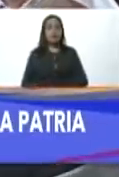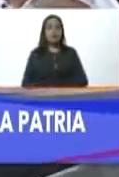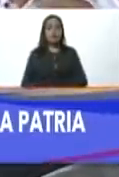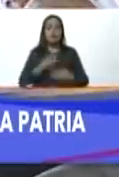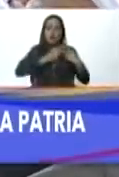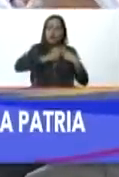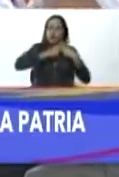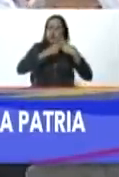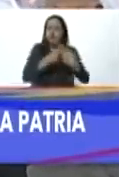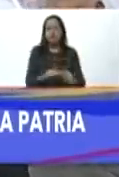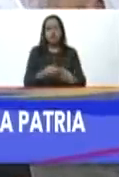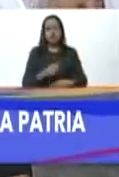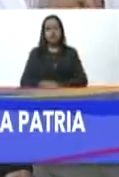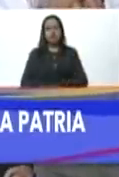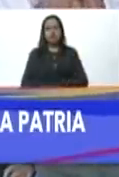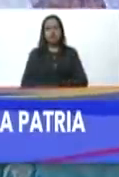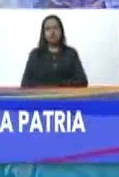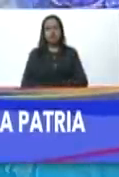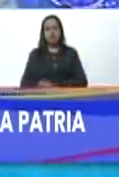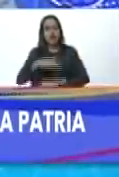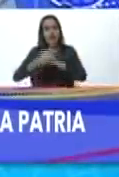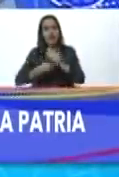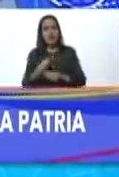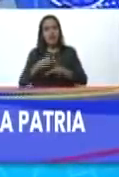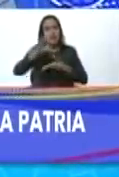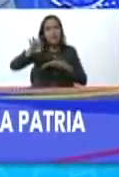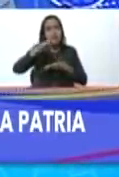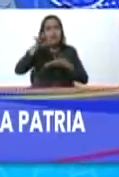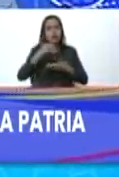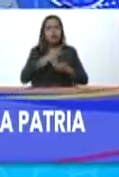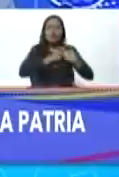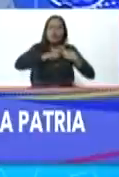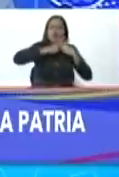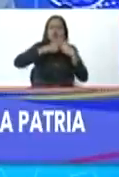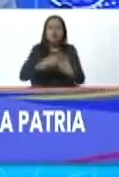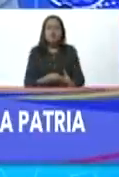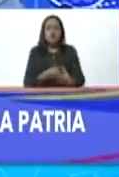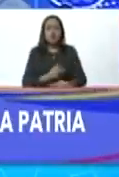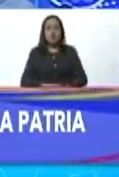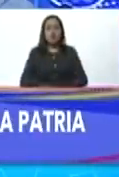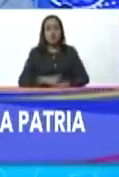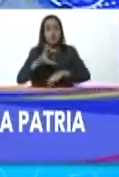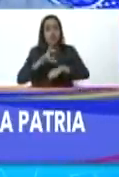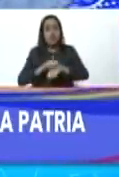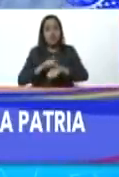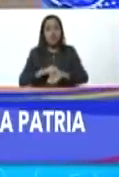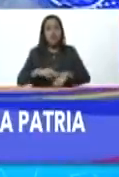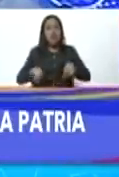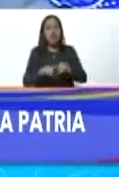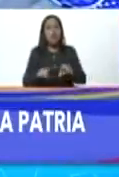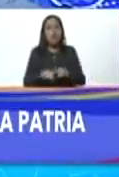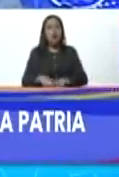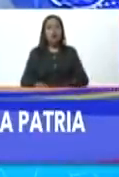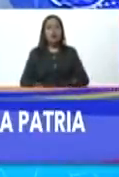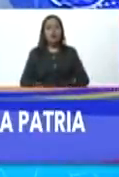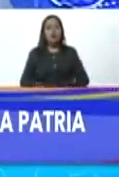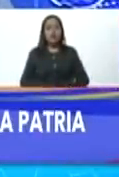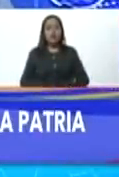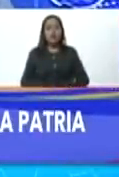desprendimiento y que lleven ese espíritu de desprendimiento del doctor José Gregorio Hernández.